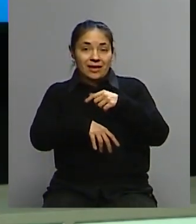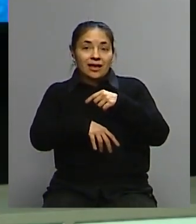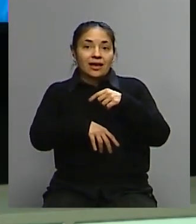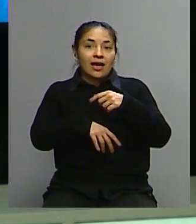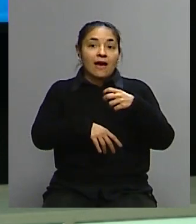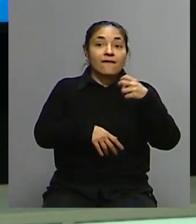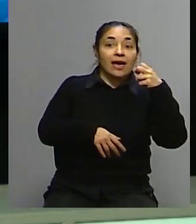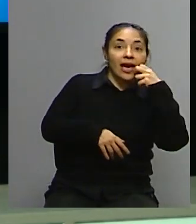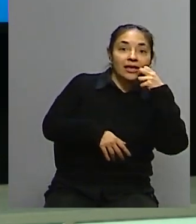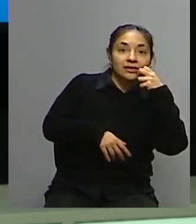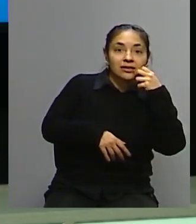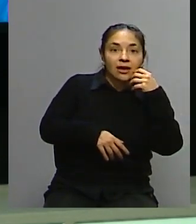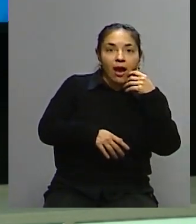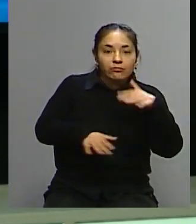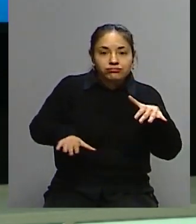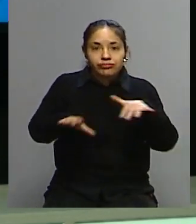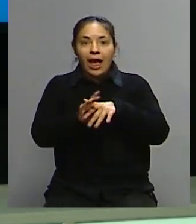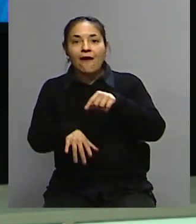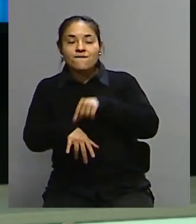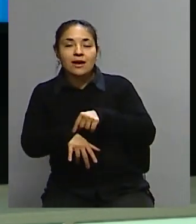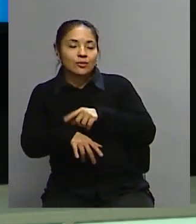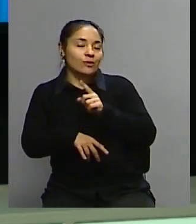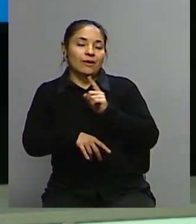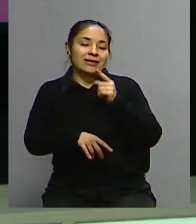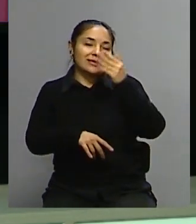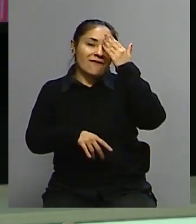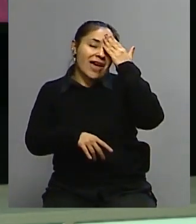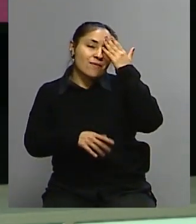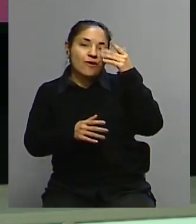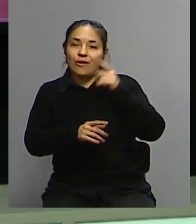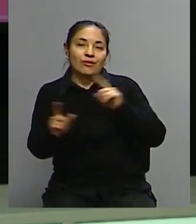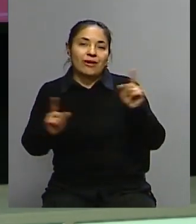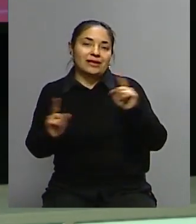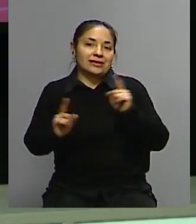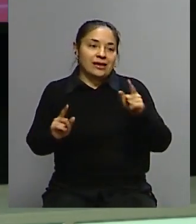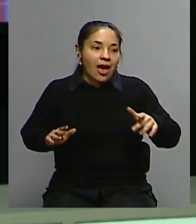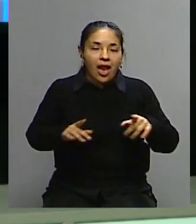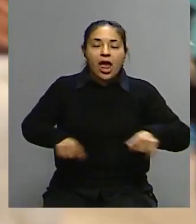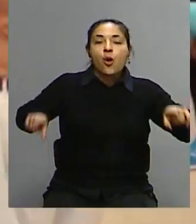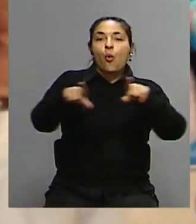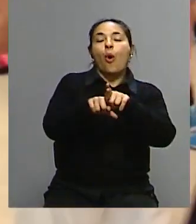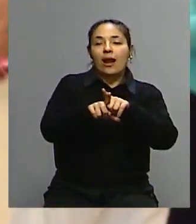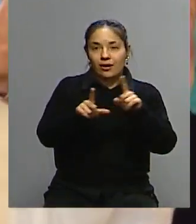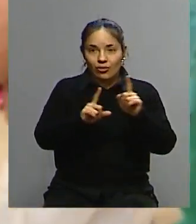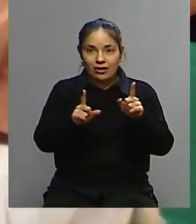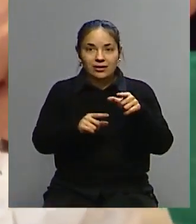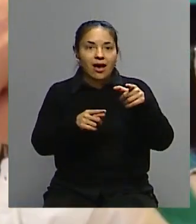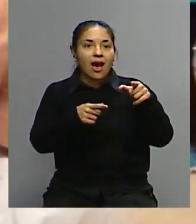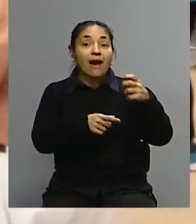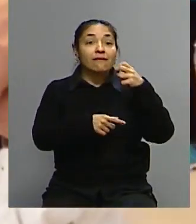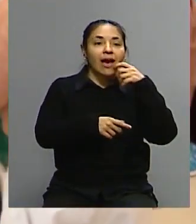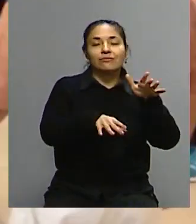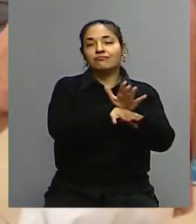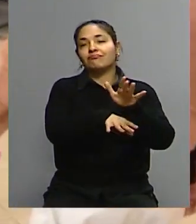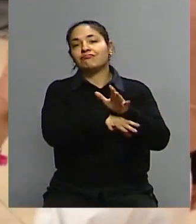de ninguna manera. Claro. No tiene que ver, no hay que nunca usarlos de manera simultánea esos términos porque